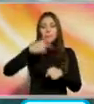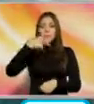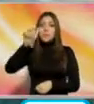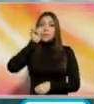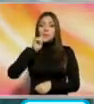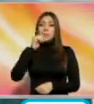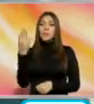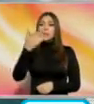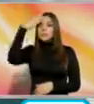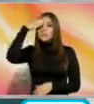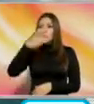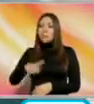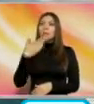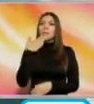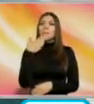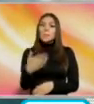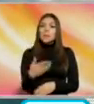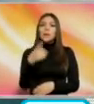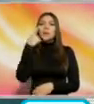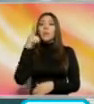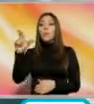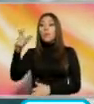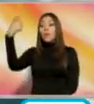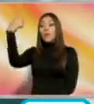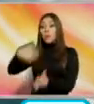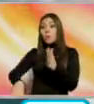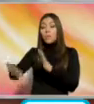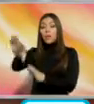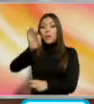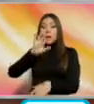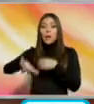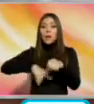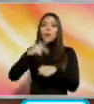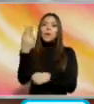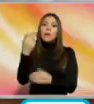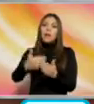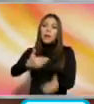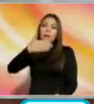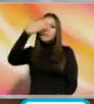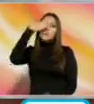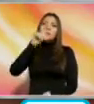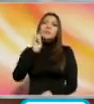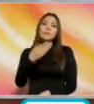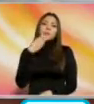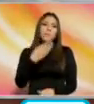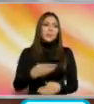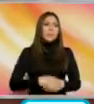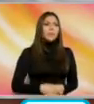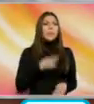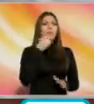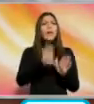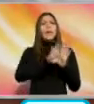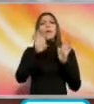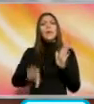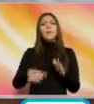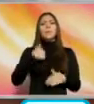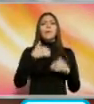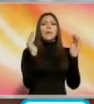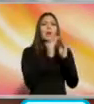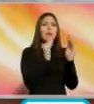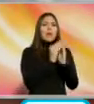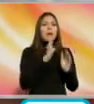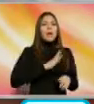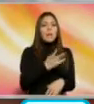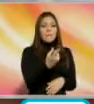de adquirir cualquier tipo de mascota, en este caso exóticas. Hoy son amigables con otros tipos de mascotas. Si yo ya tengo un perro y llega un hurón, Sí, pero Sí, no es mira, lo Juan, mismo, ¿para qué? nada